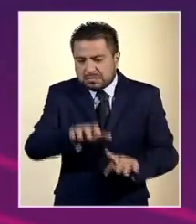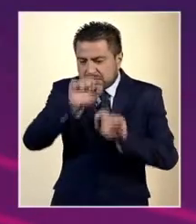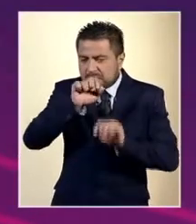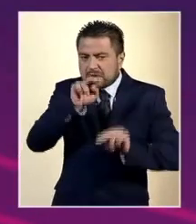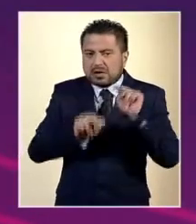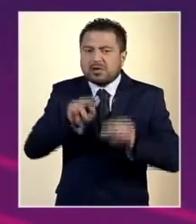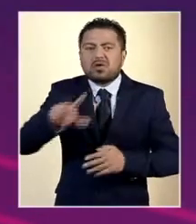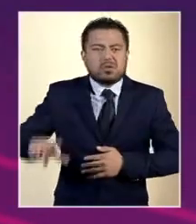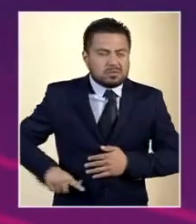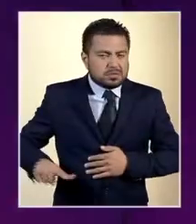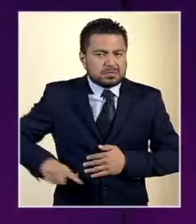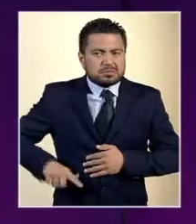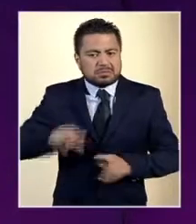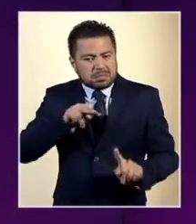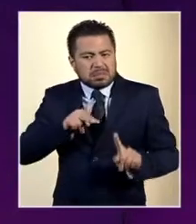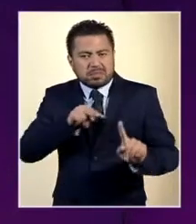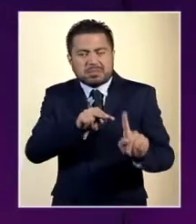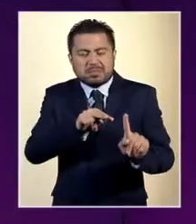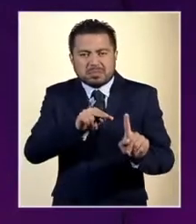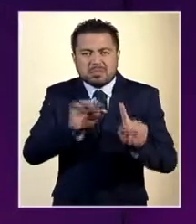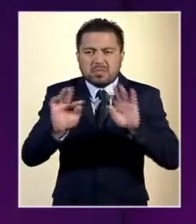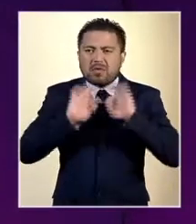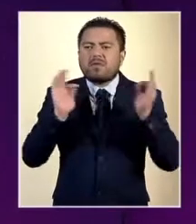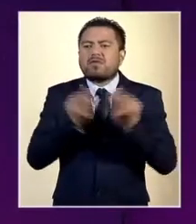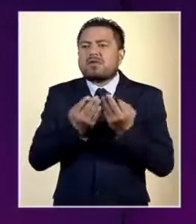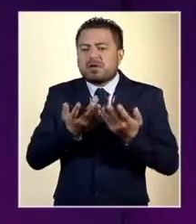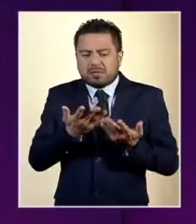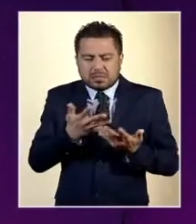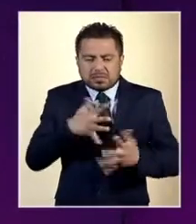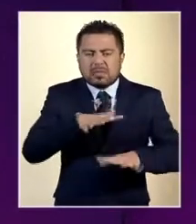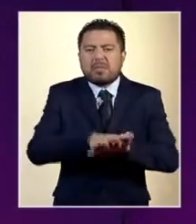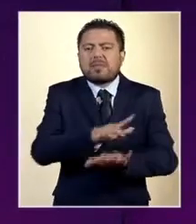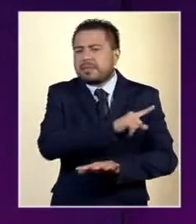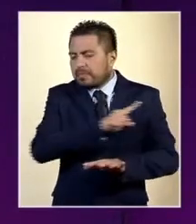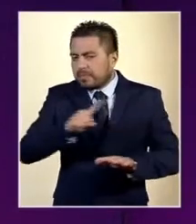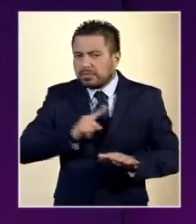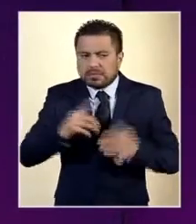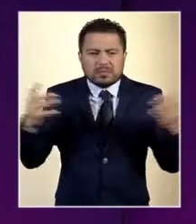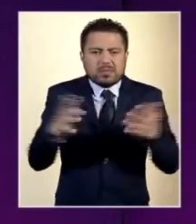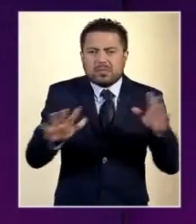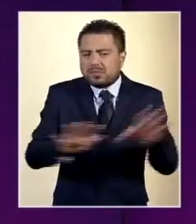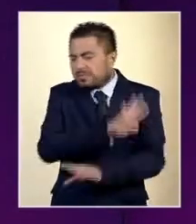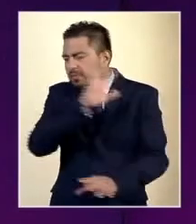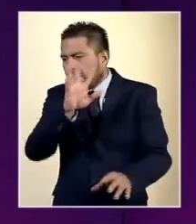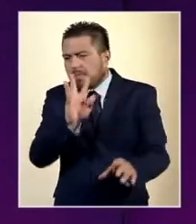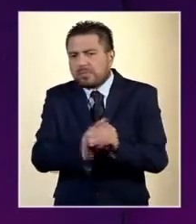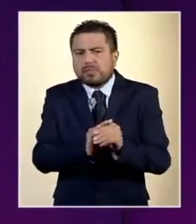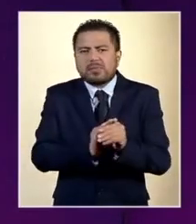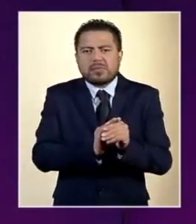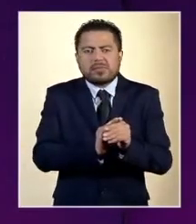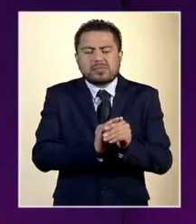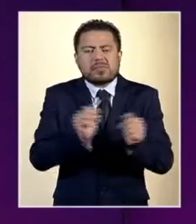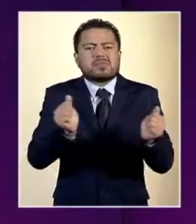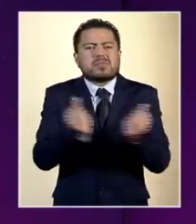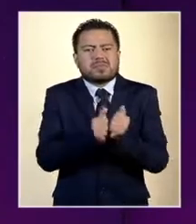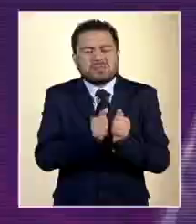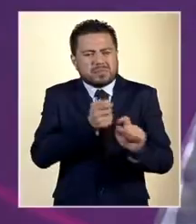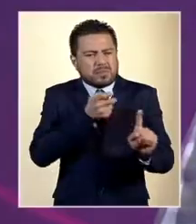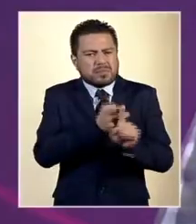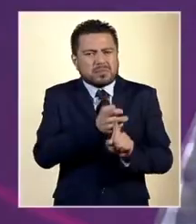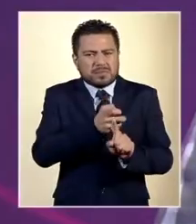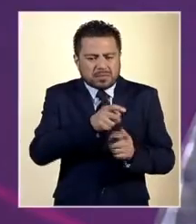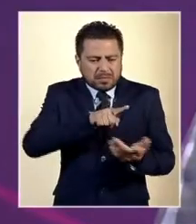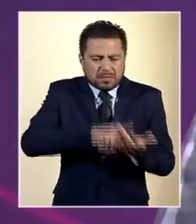nivel gubernamental, verlo desde una manera integral y que debe de tener como toda esta, como pues sí, que